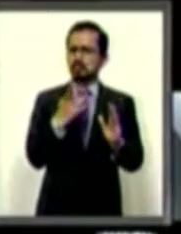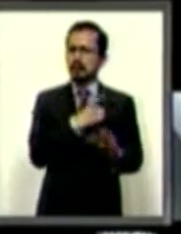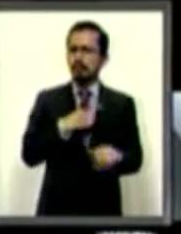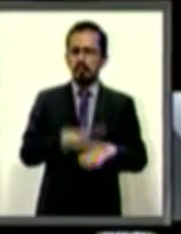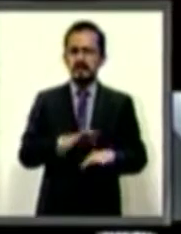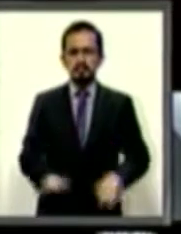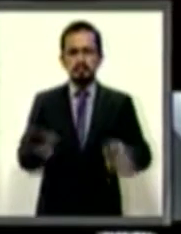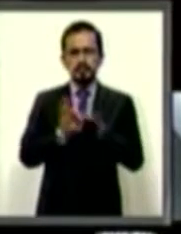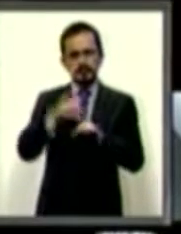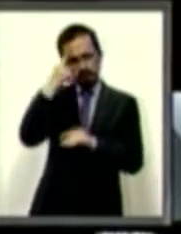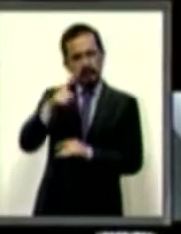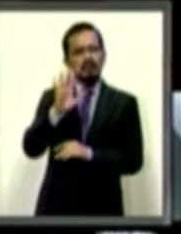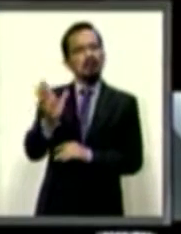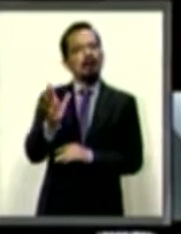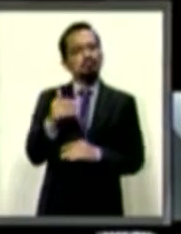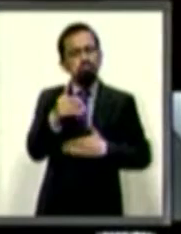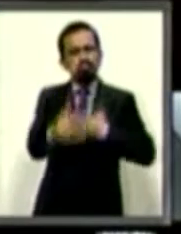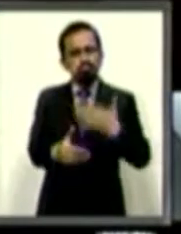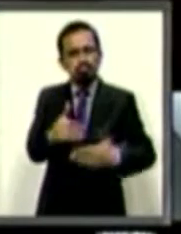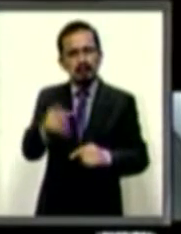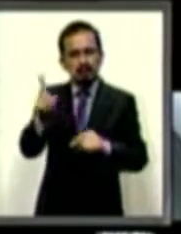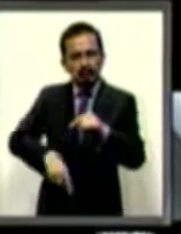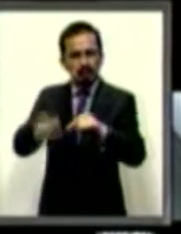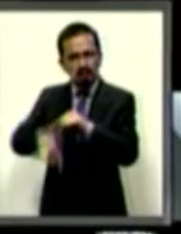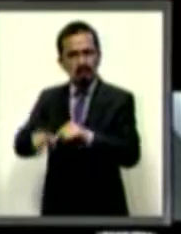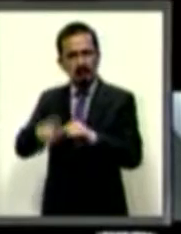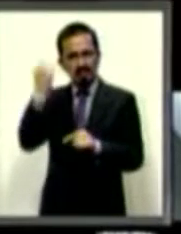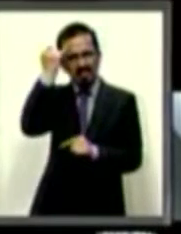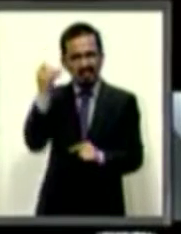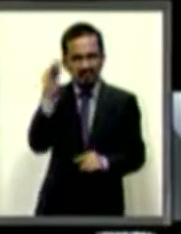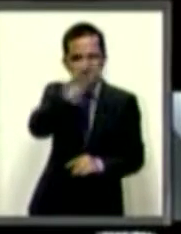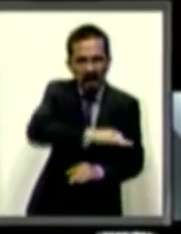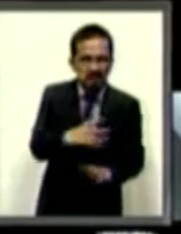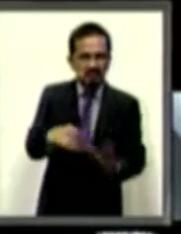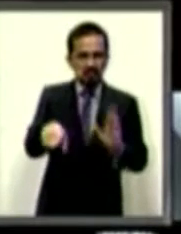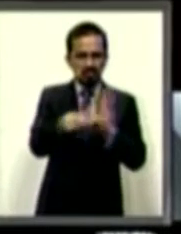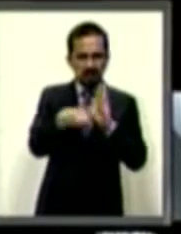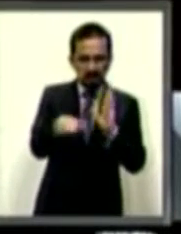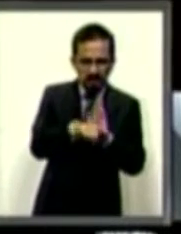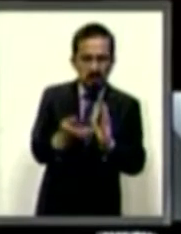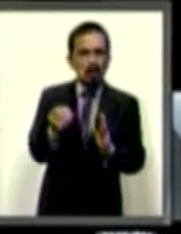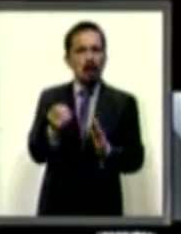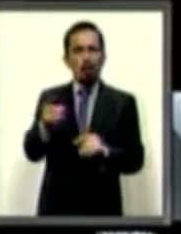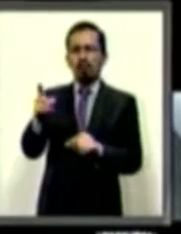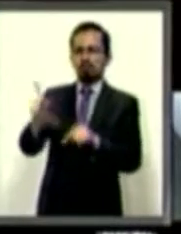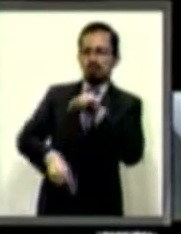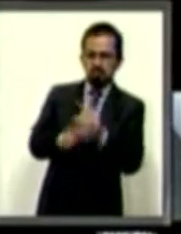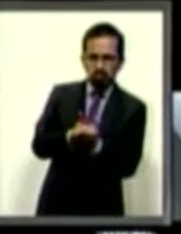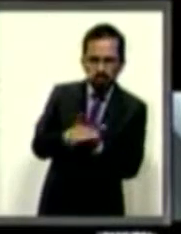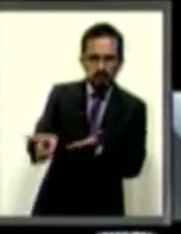comenzar procesos de eliminación de estigmas, de prejuicios y negativas de derecho en una